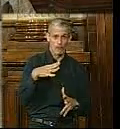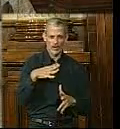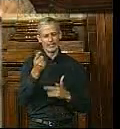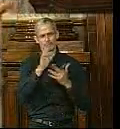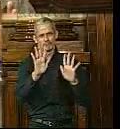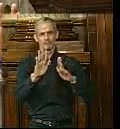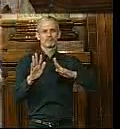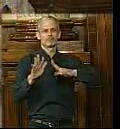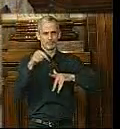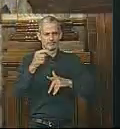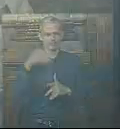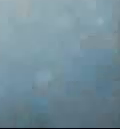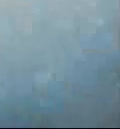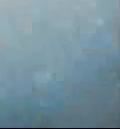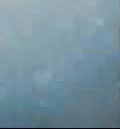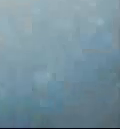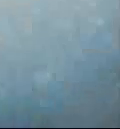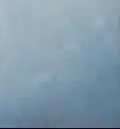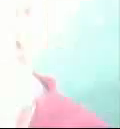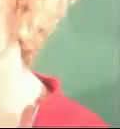Bueno, entonces...